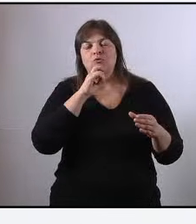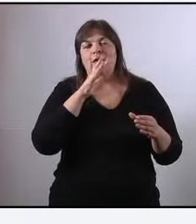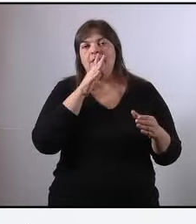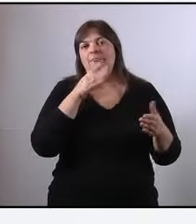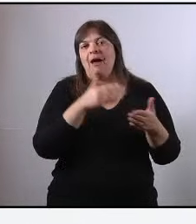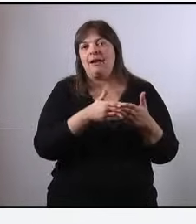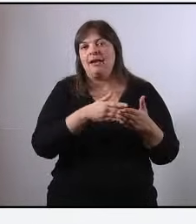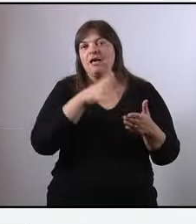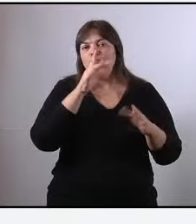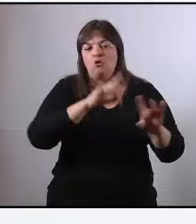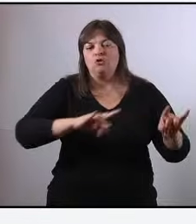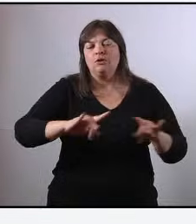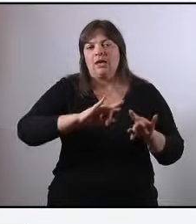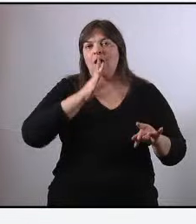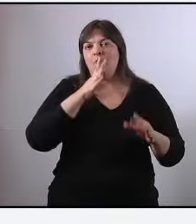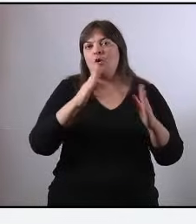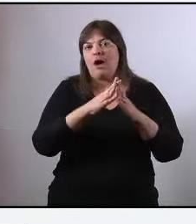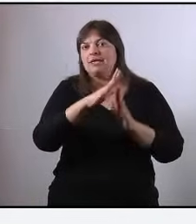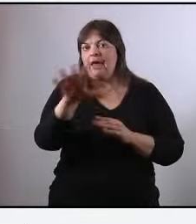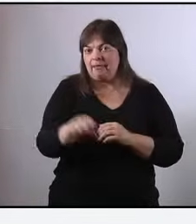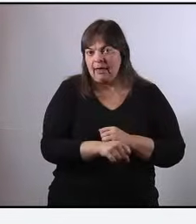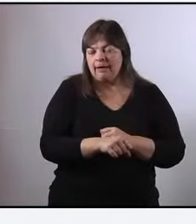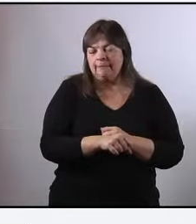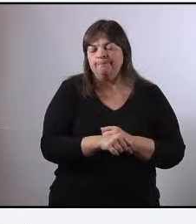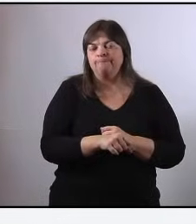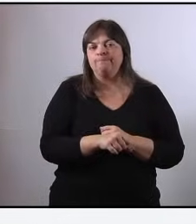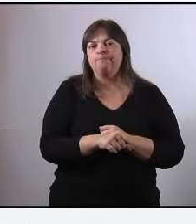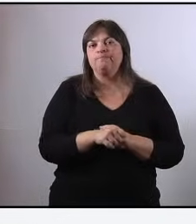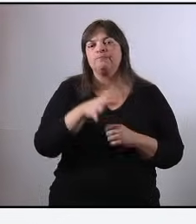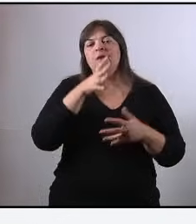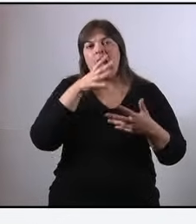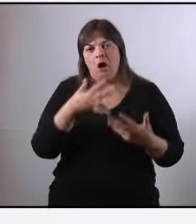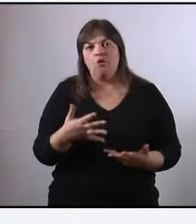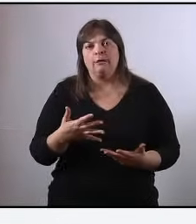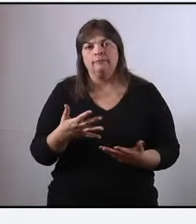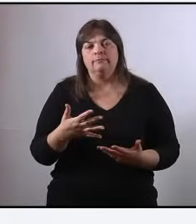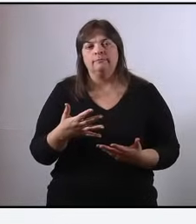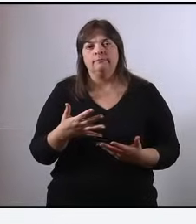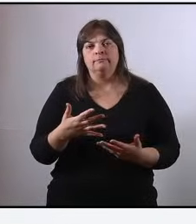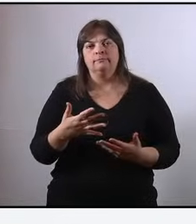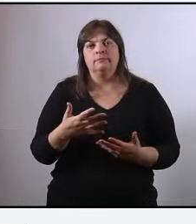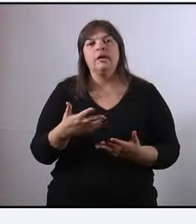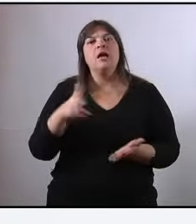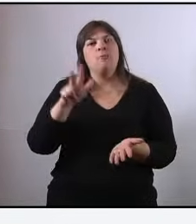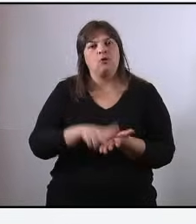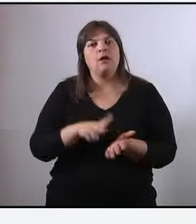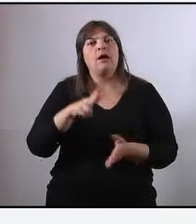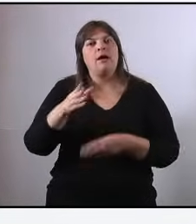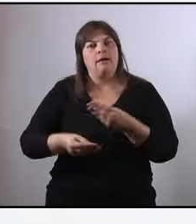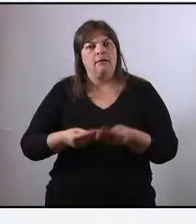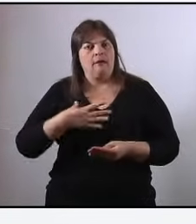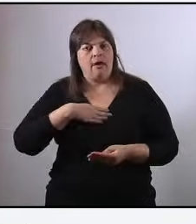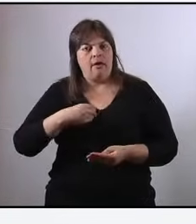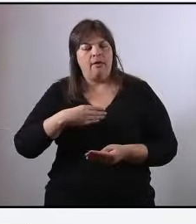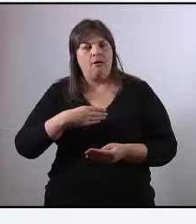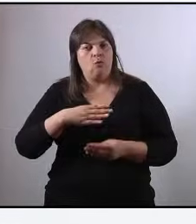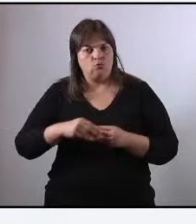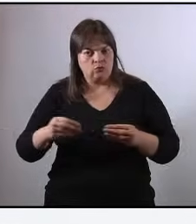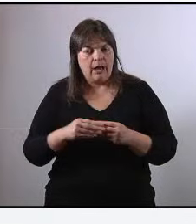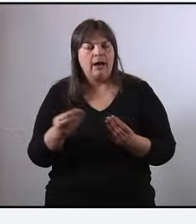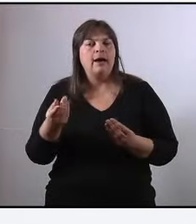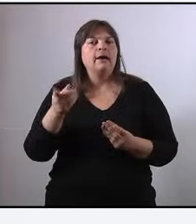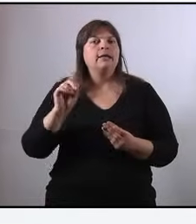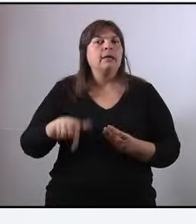en nuestra tierra para adquirir esa vivienda, a afrontar una hipoteca, a afrontar la entrada de la hipoteca,